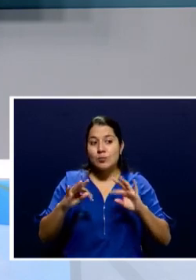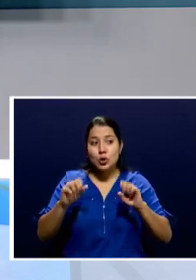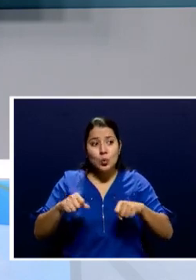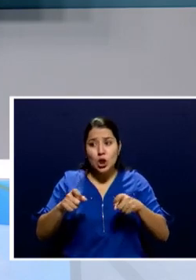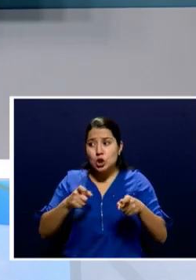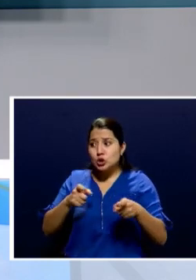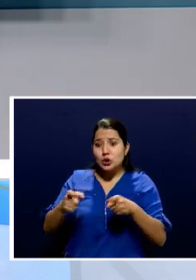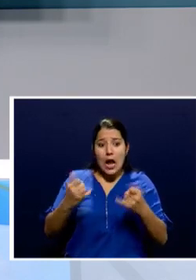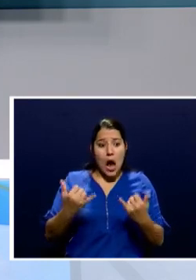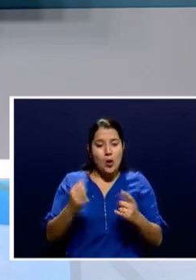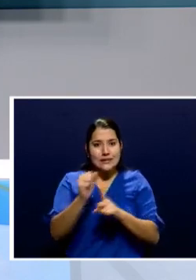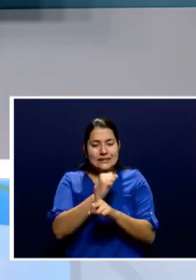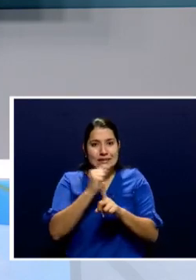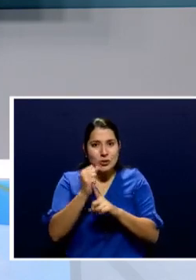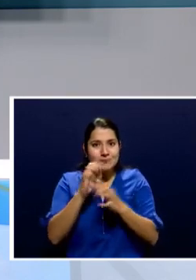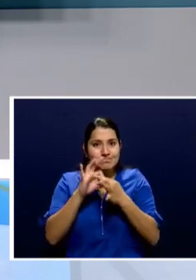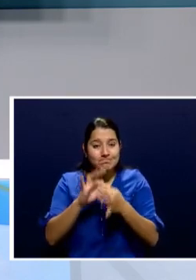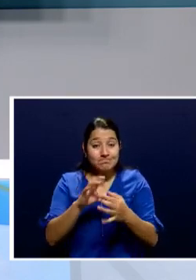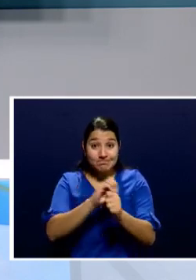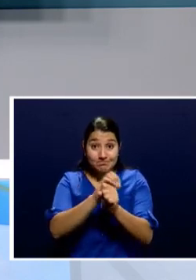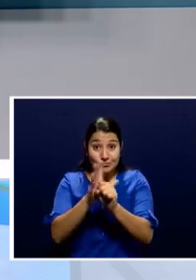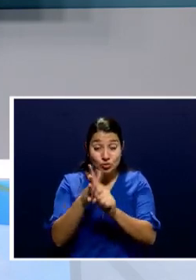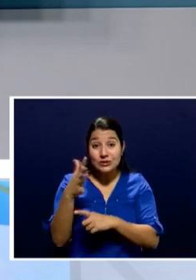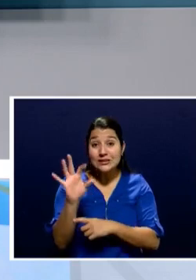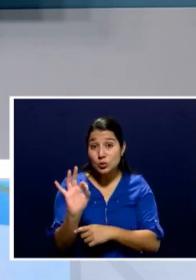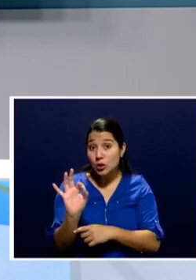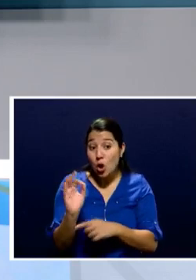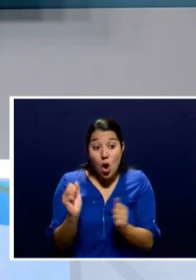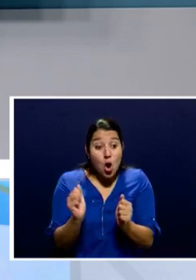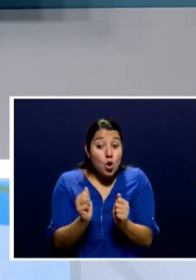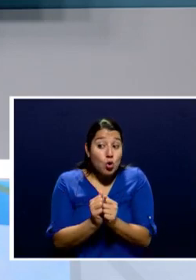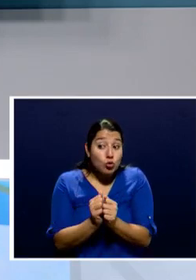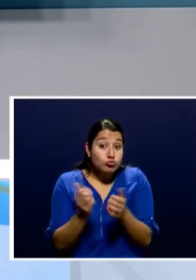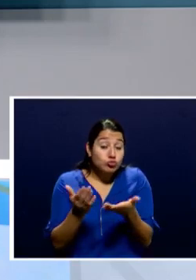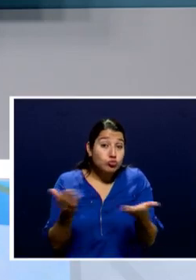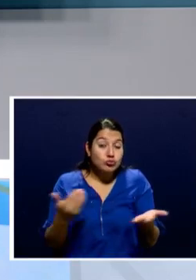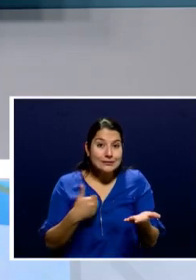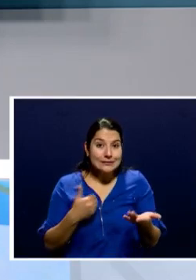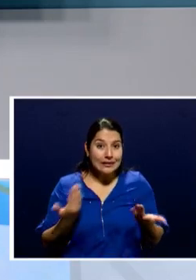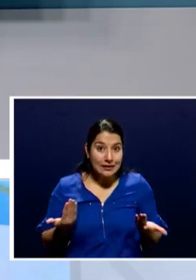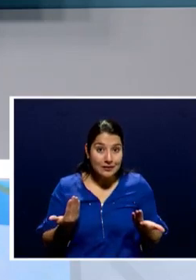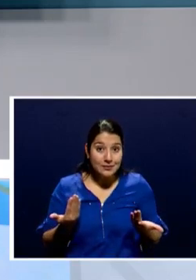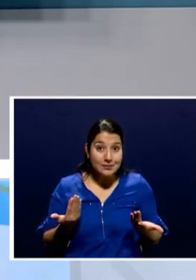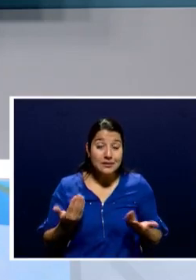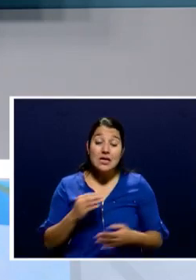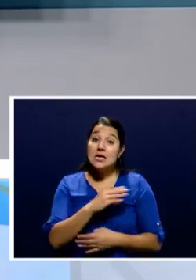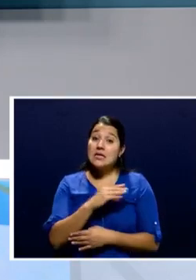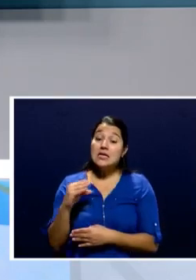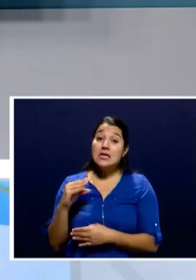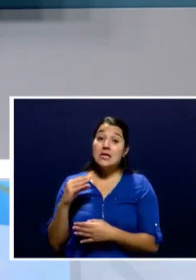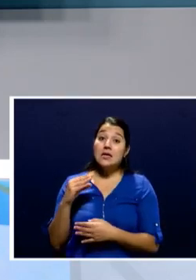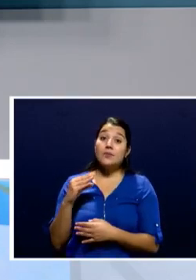esta pandemia con las herramientas que tenemos, aferrados a nuestros